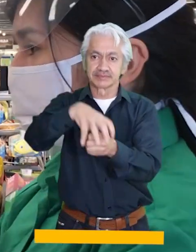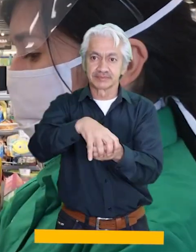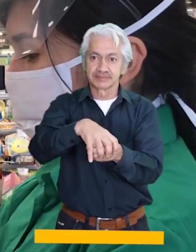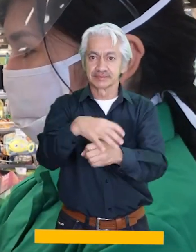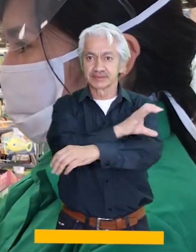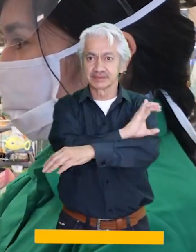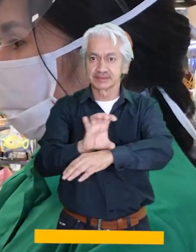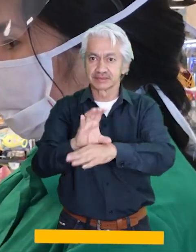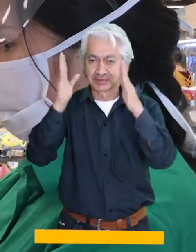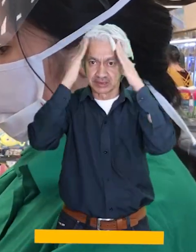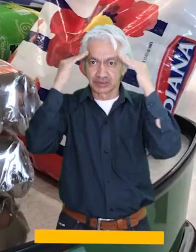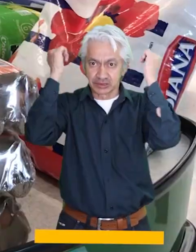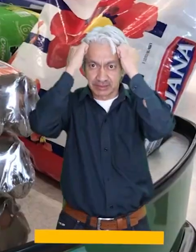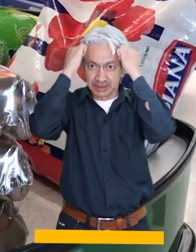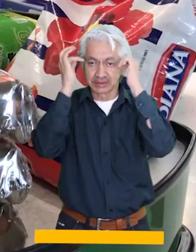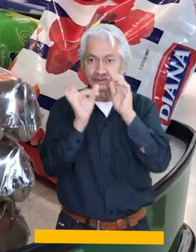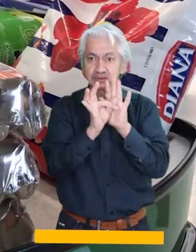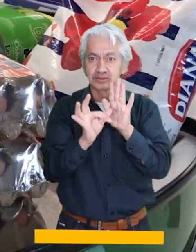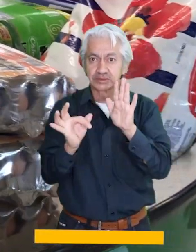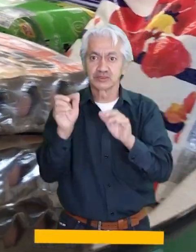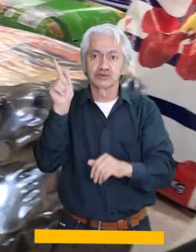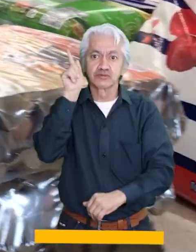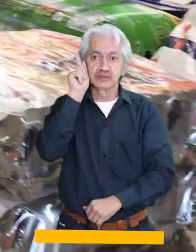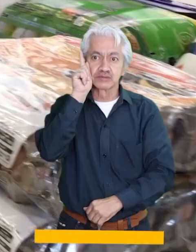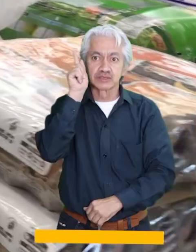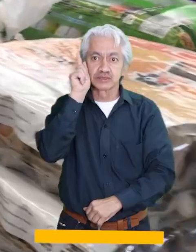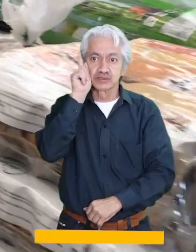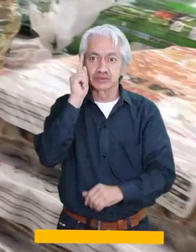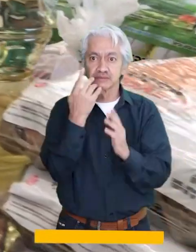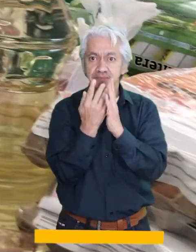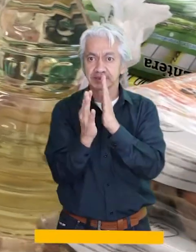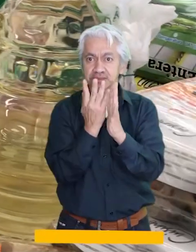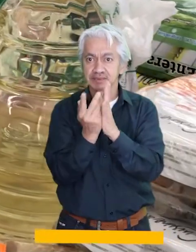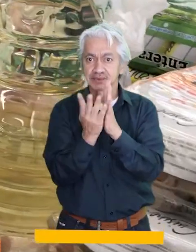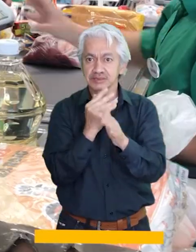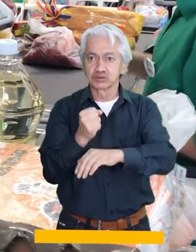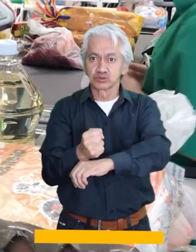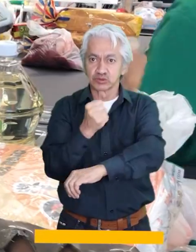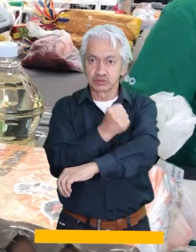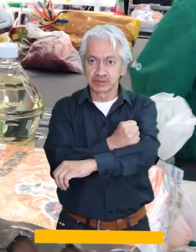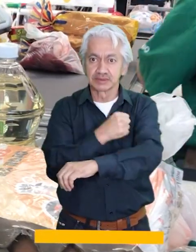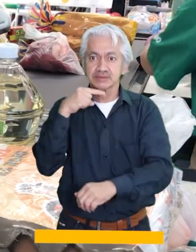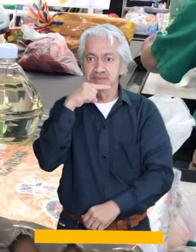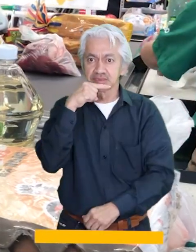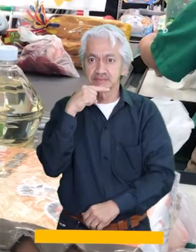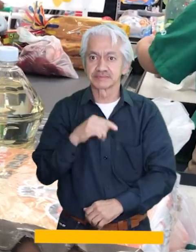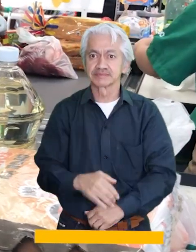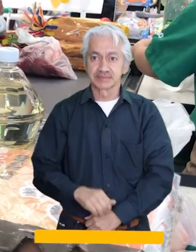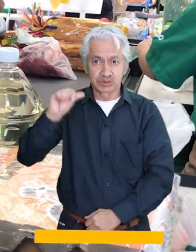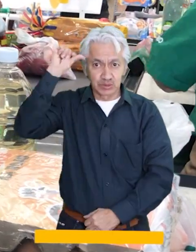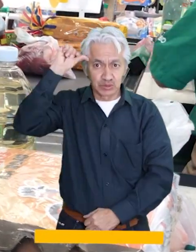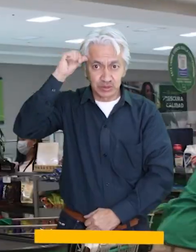La Candelaria, San Cristóbal, Tujuelito, Fontibón, Los Mártires, Suba y Santa